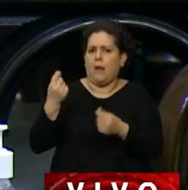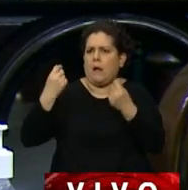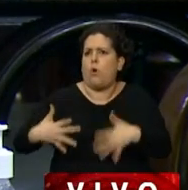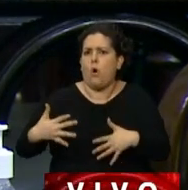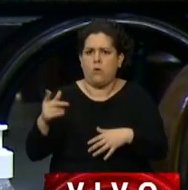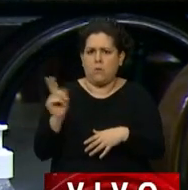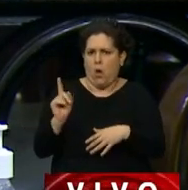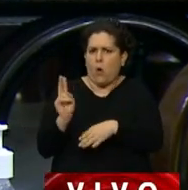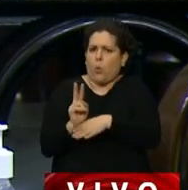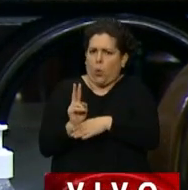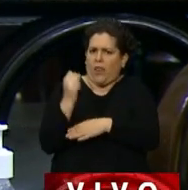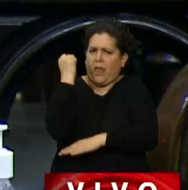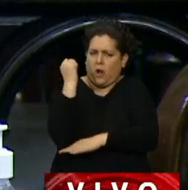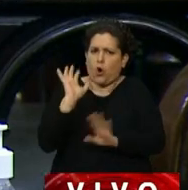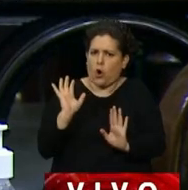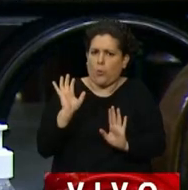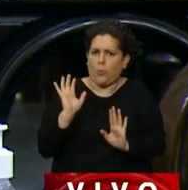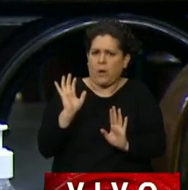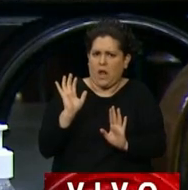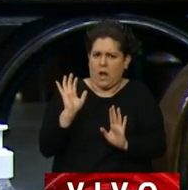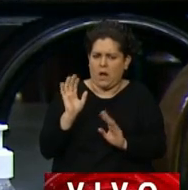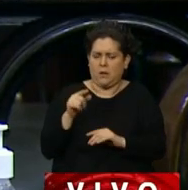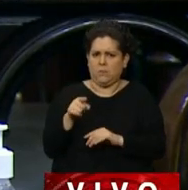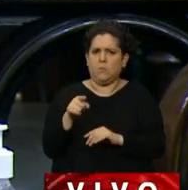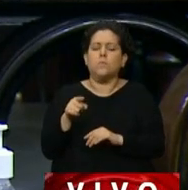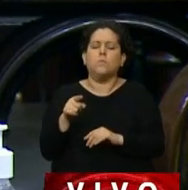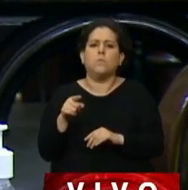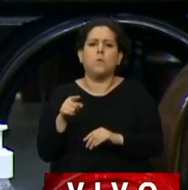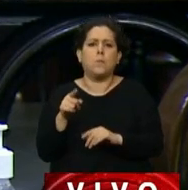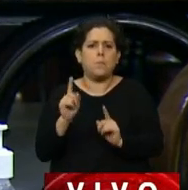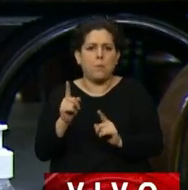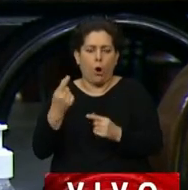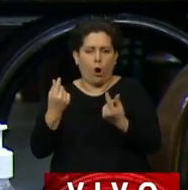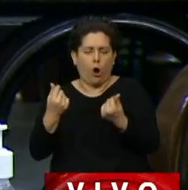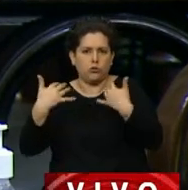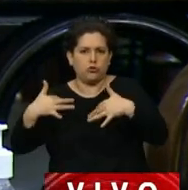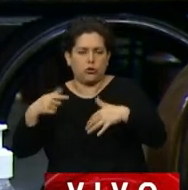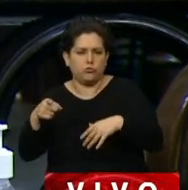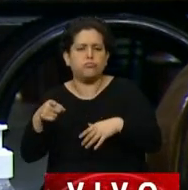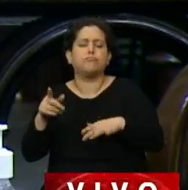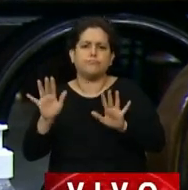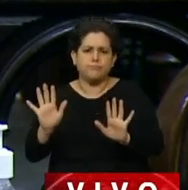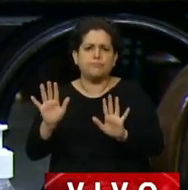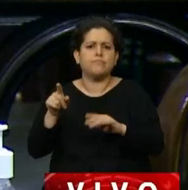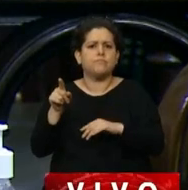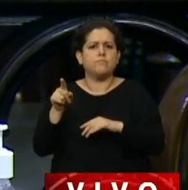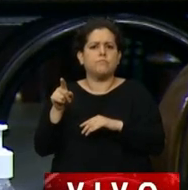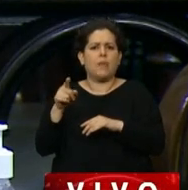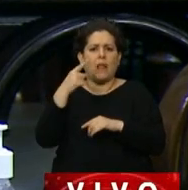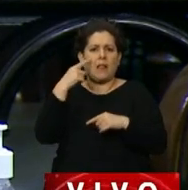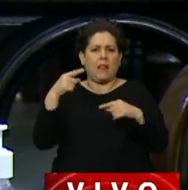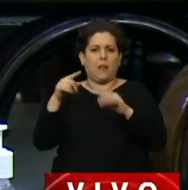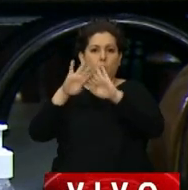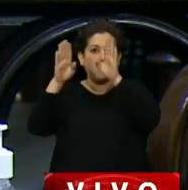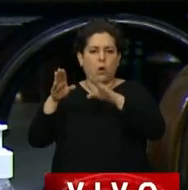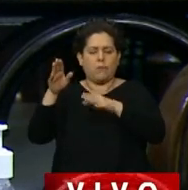vueltas proyectos, por ejemplo, de ampliar la Corte a 25 miembros con los costos que eso implica y con la degradación institucional que